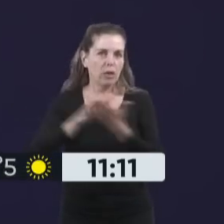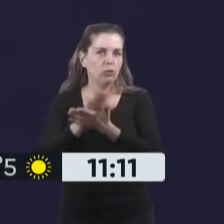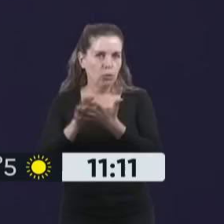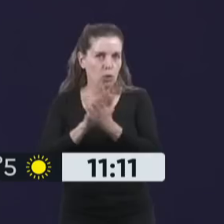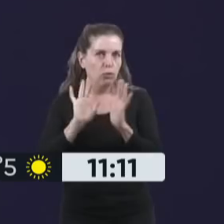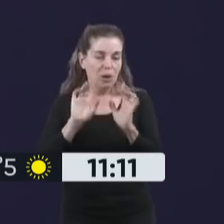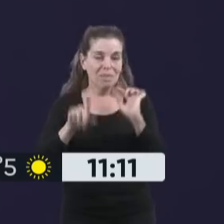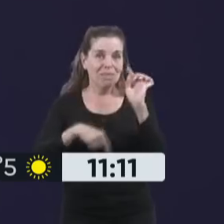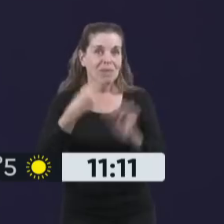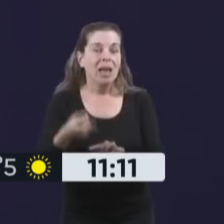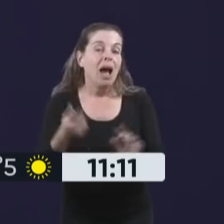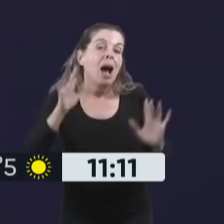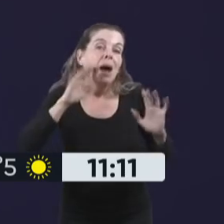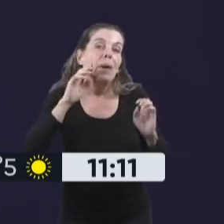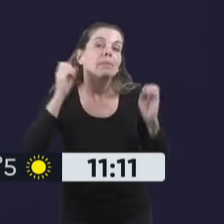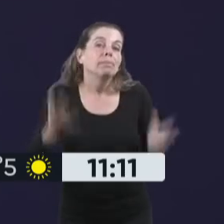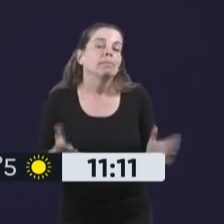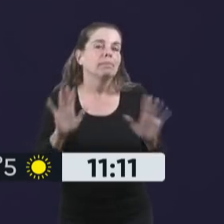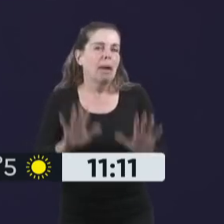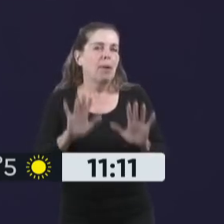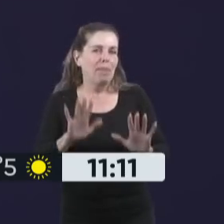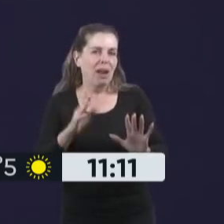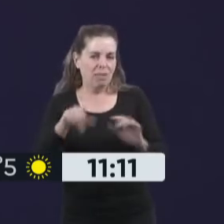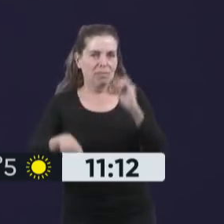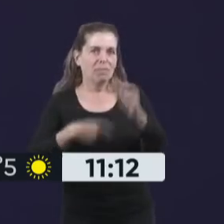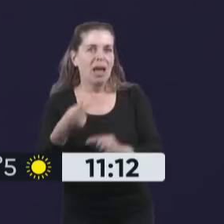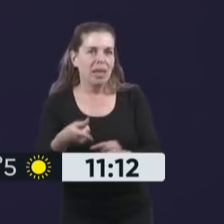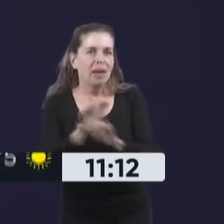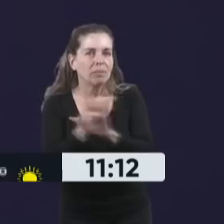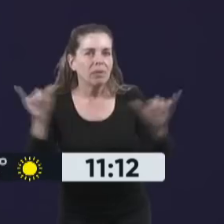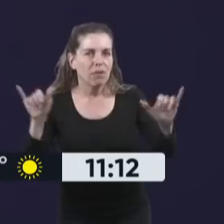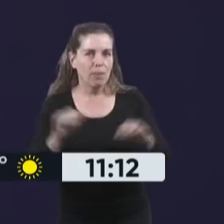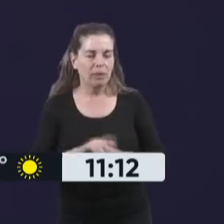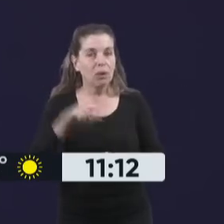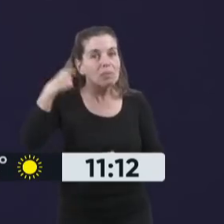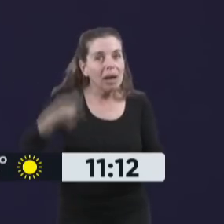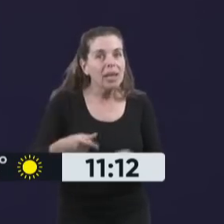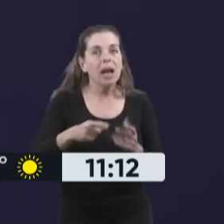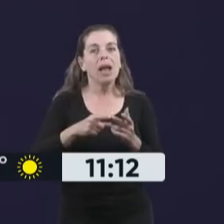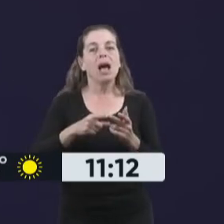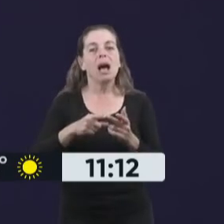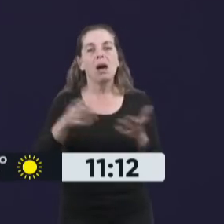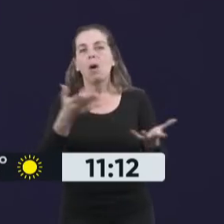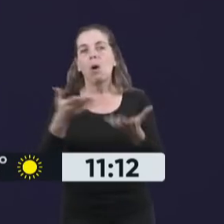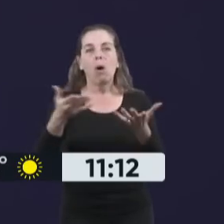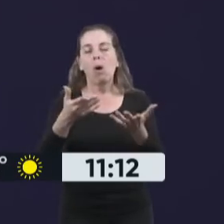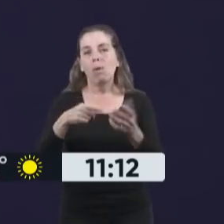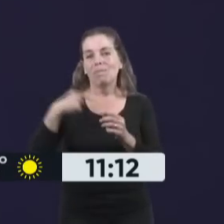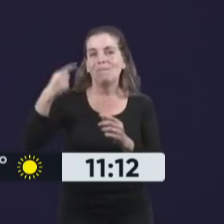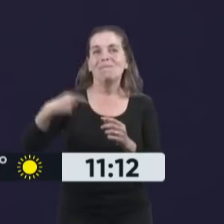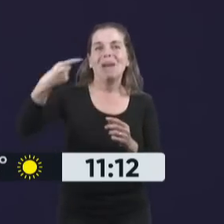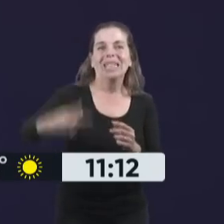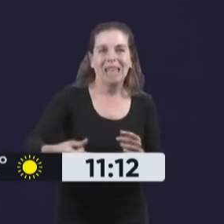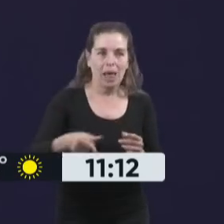salir mañana, la verdad es que no tenemos opinión porque no lo conocemos, así que mañana o en tal caso pasado te